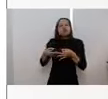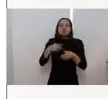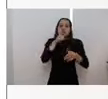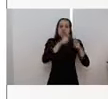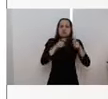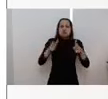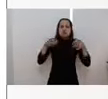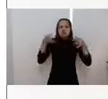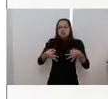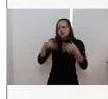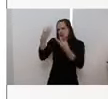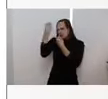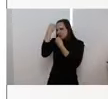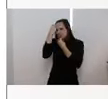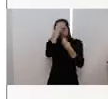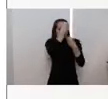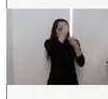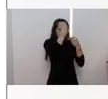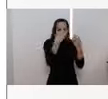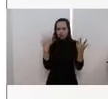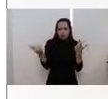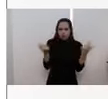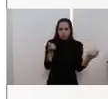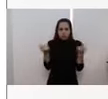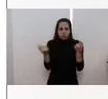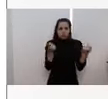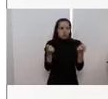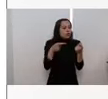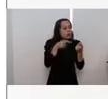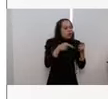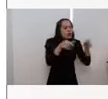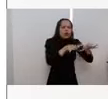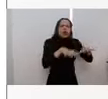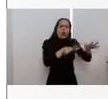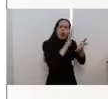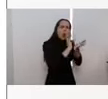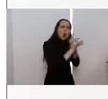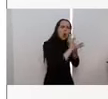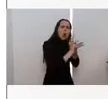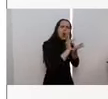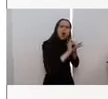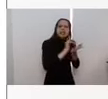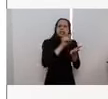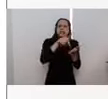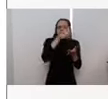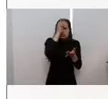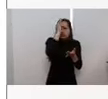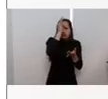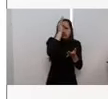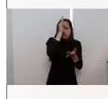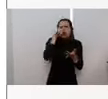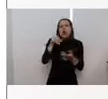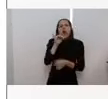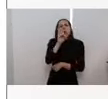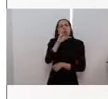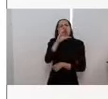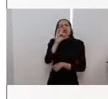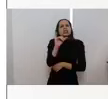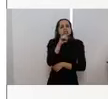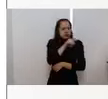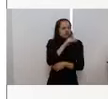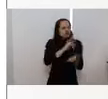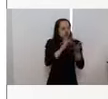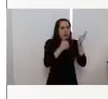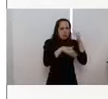expansión y la adecuación de las áreas de servicio de urgencias hospitalización y uzis y esto que nos permitió tener una mayor capacidad de